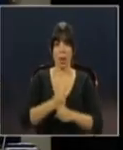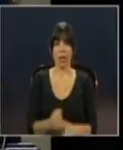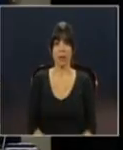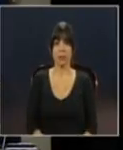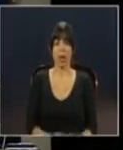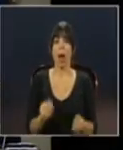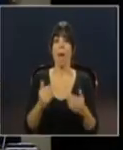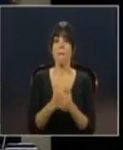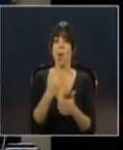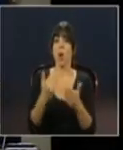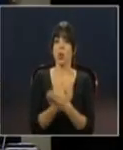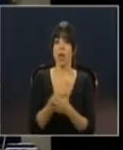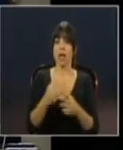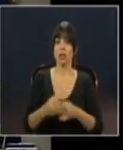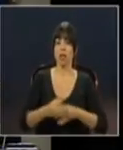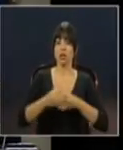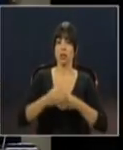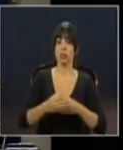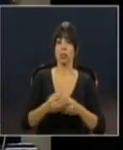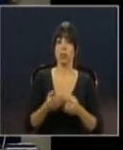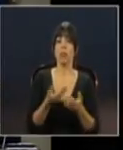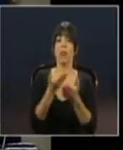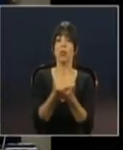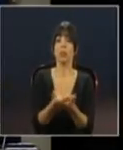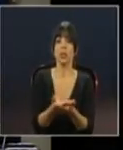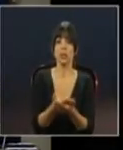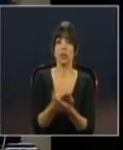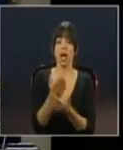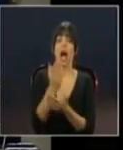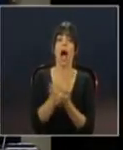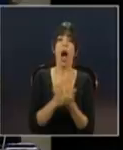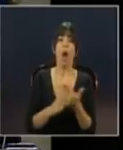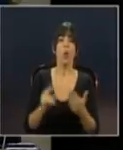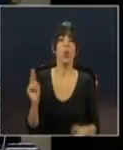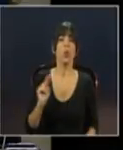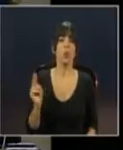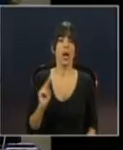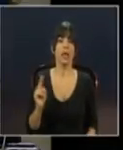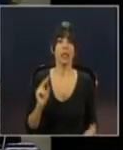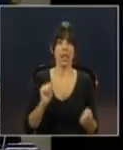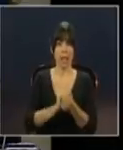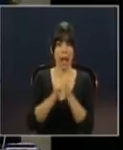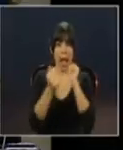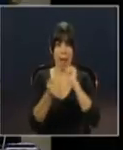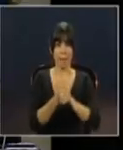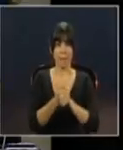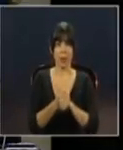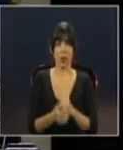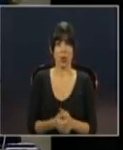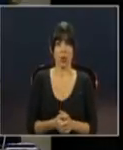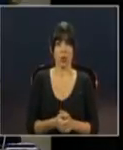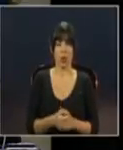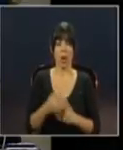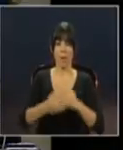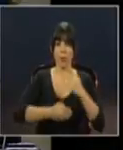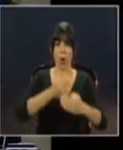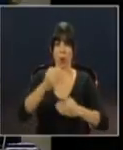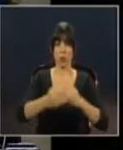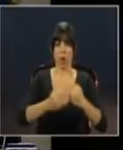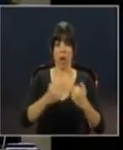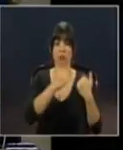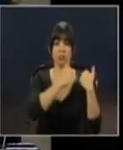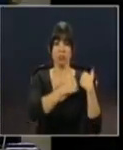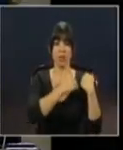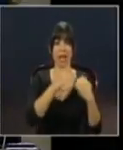la modernización pospuesta a pesar de la evidente urgencia del cambio en los procedimientos a cargo de